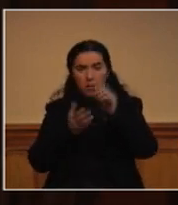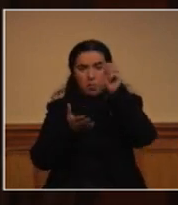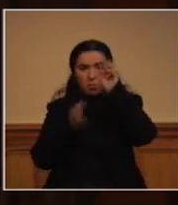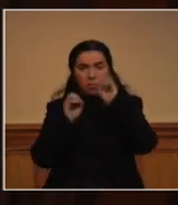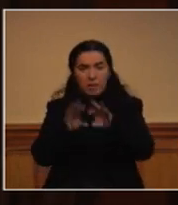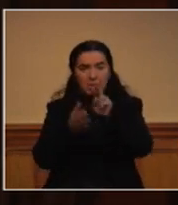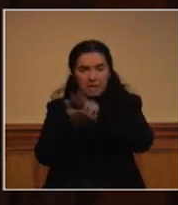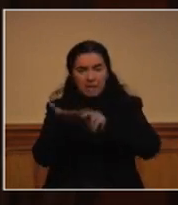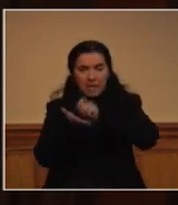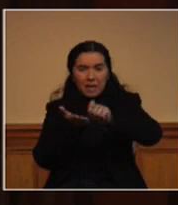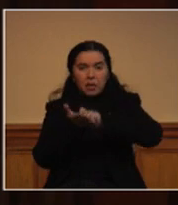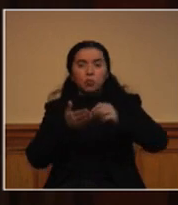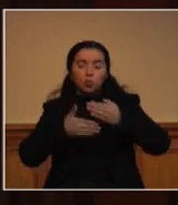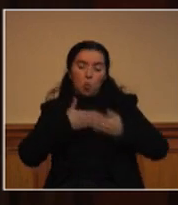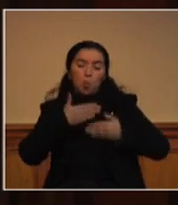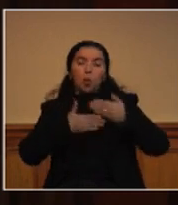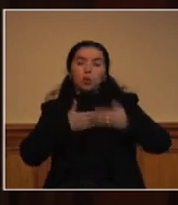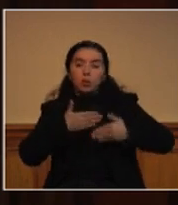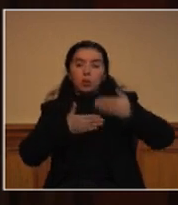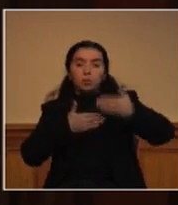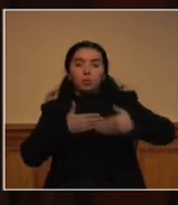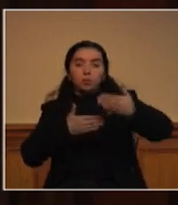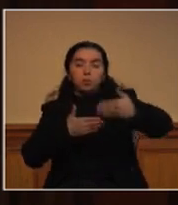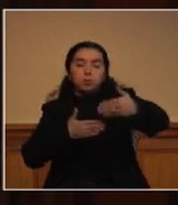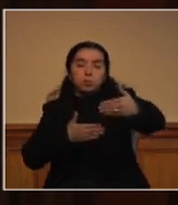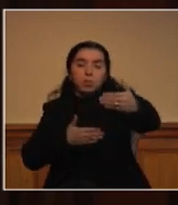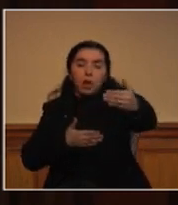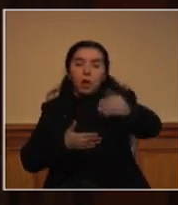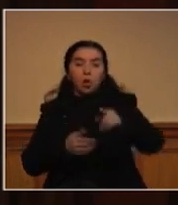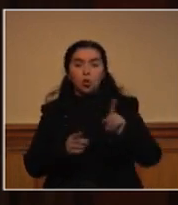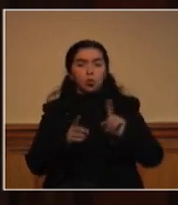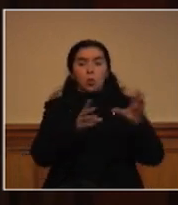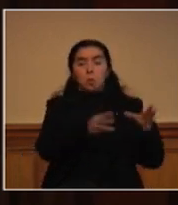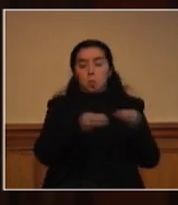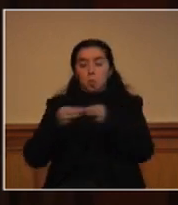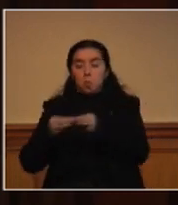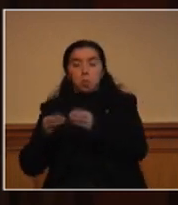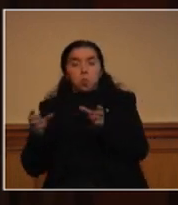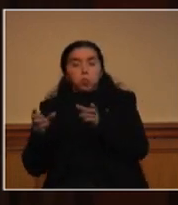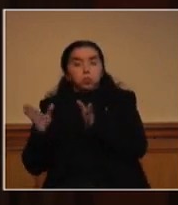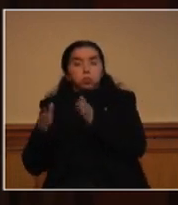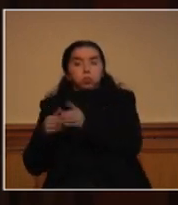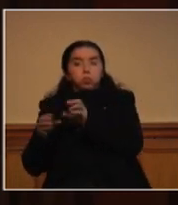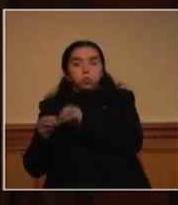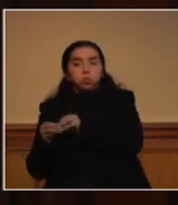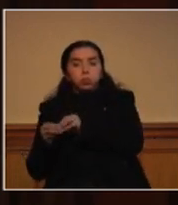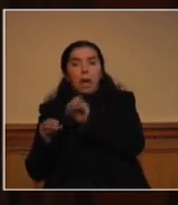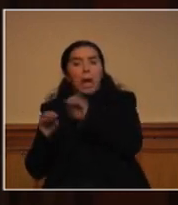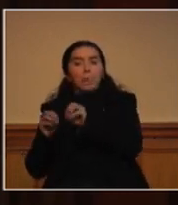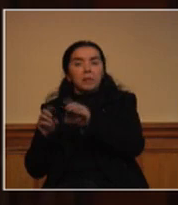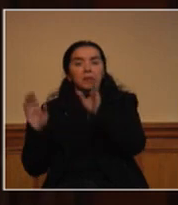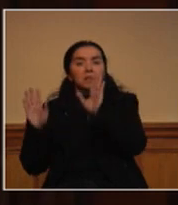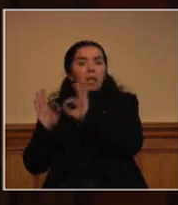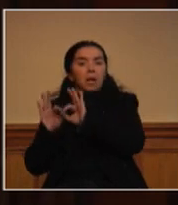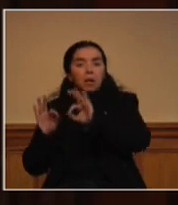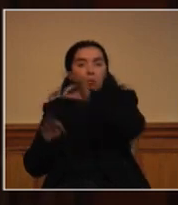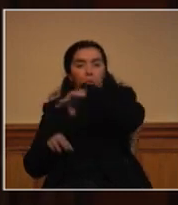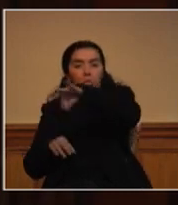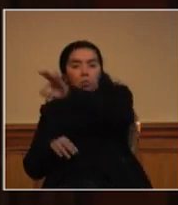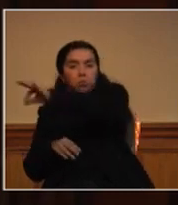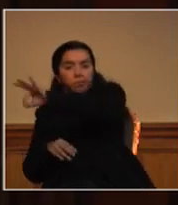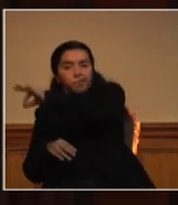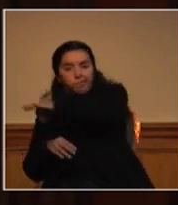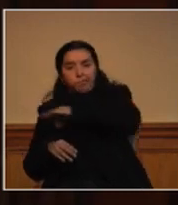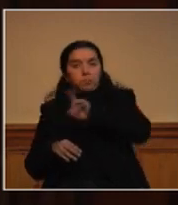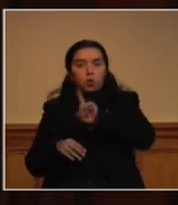alfabetización es un proceso continuo, no es un proceso aislado, no son aprendizajes aislados, sino que es un proceso